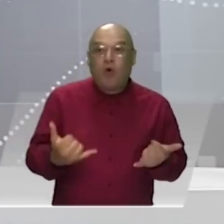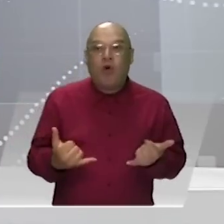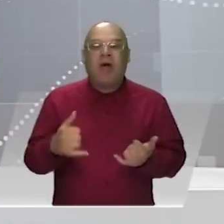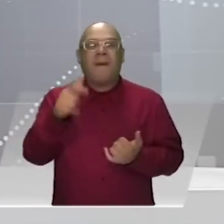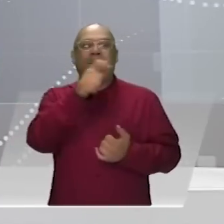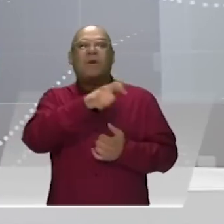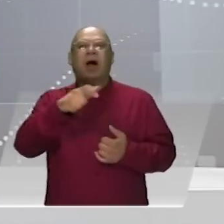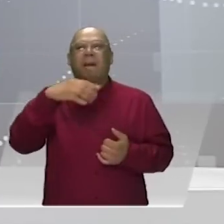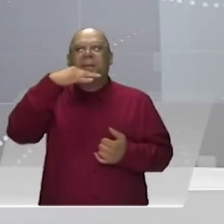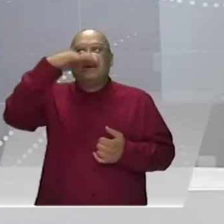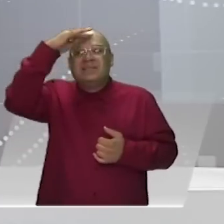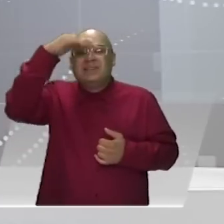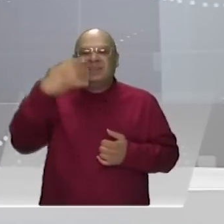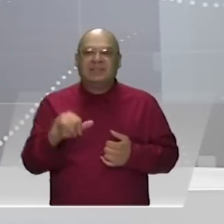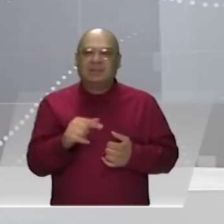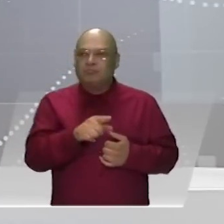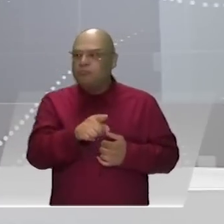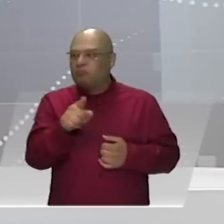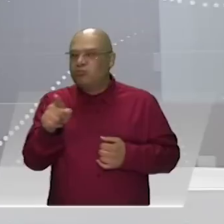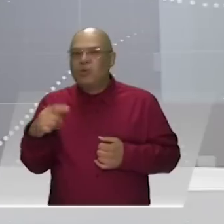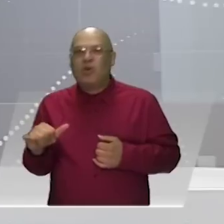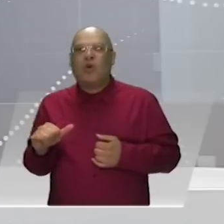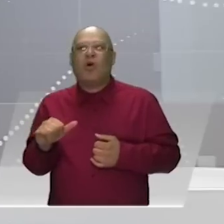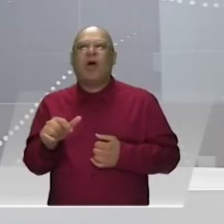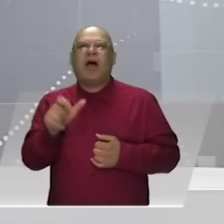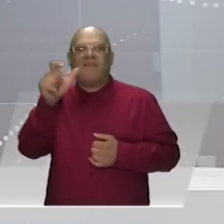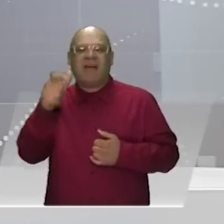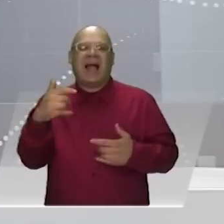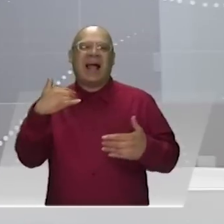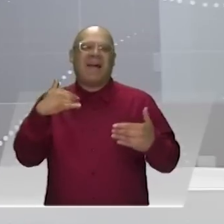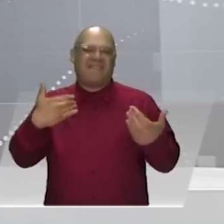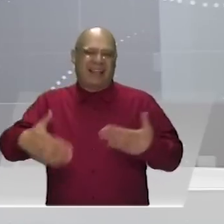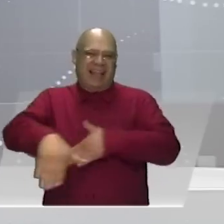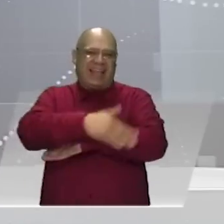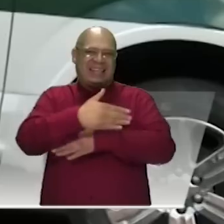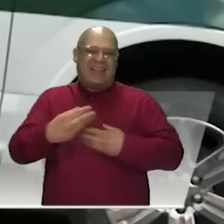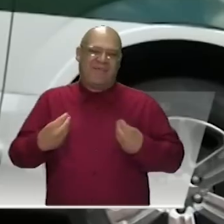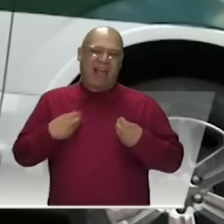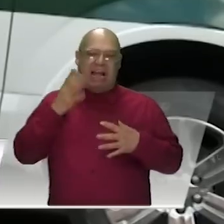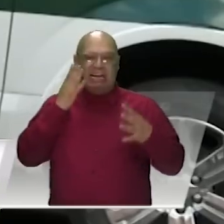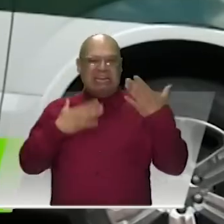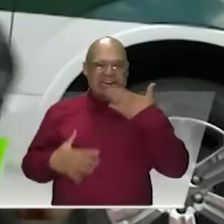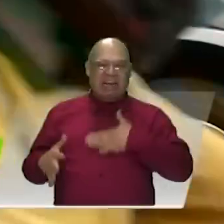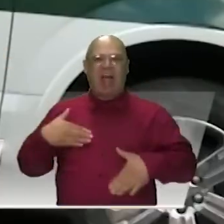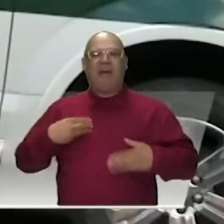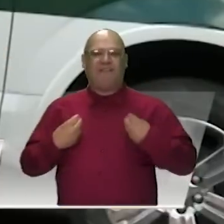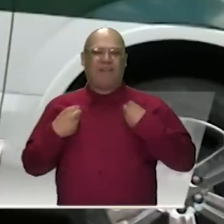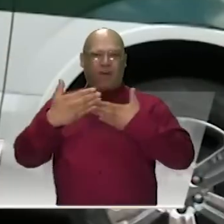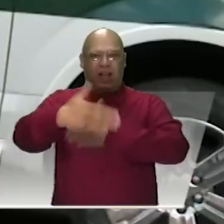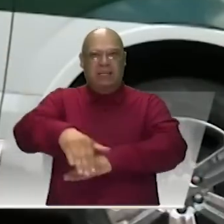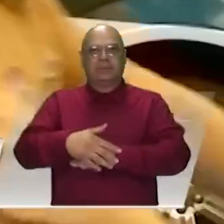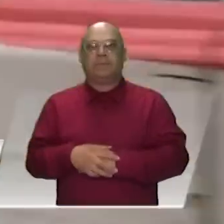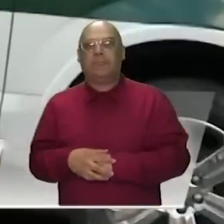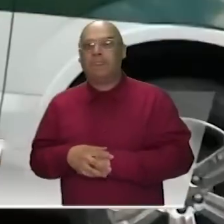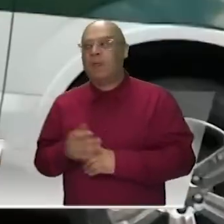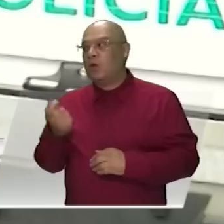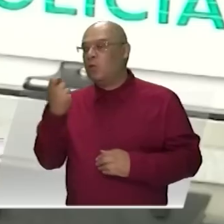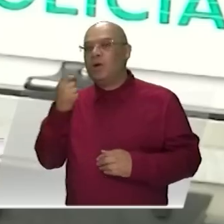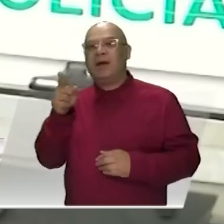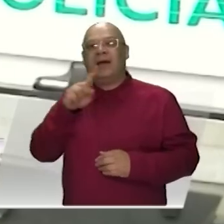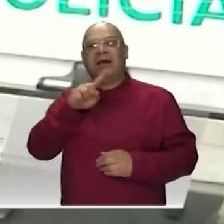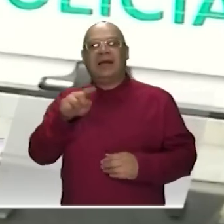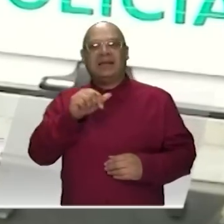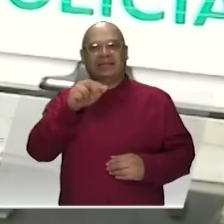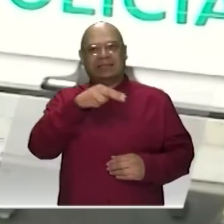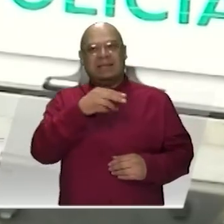las víctimas en Medellín han sido identificadas como habitantes de calle el caso más reciente sucedió en el barrio San Martín